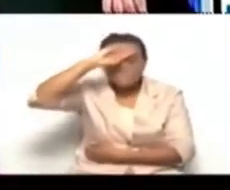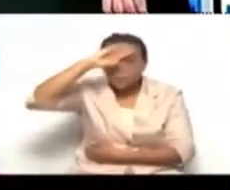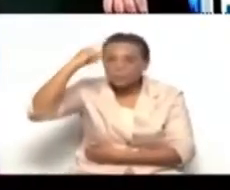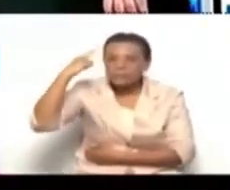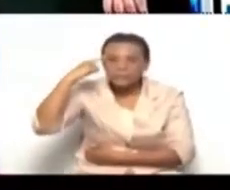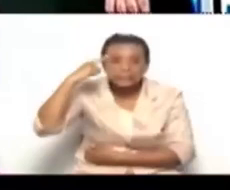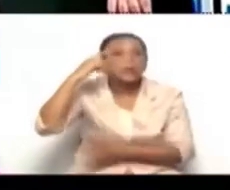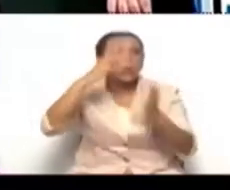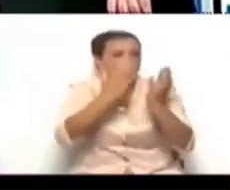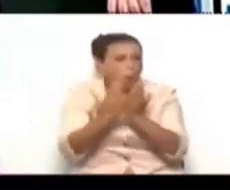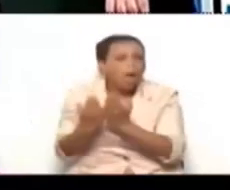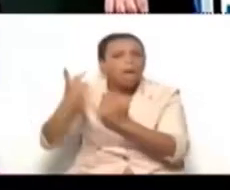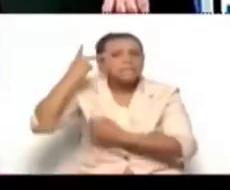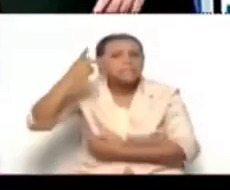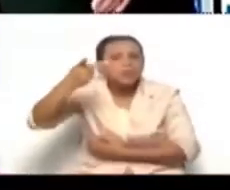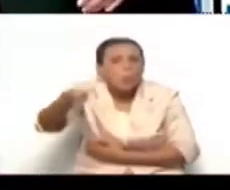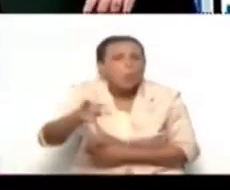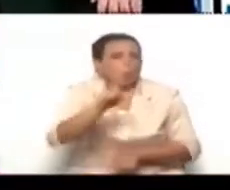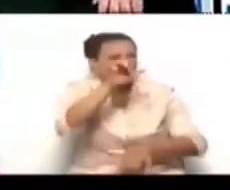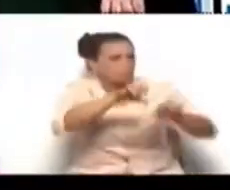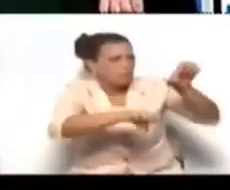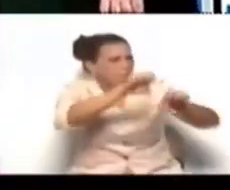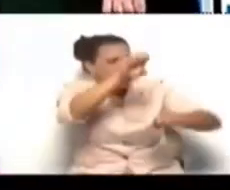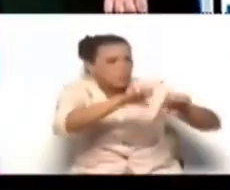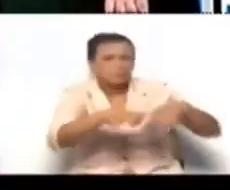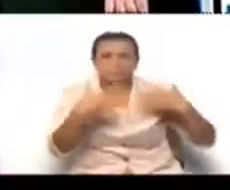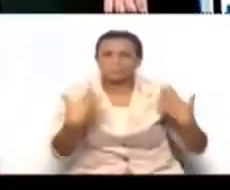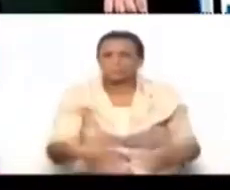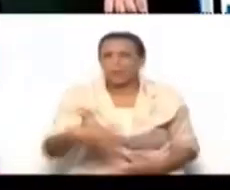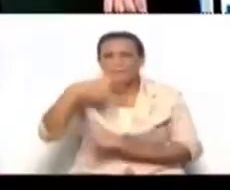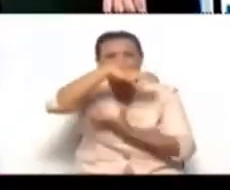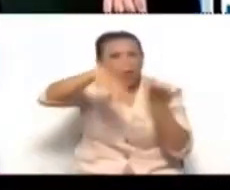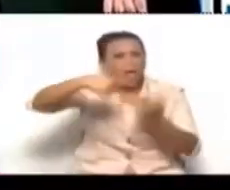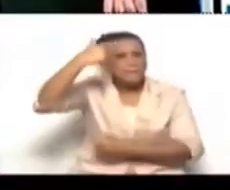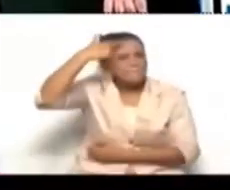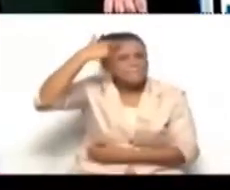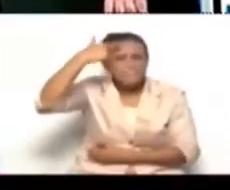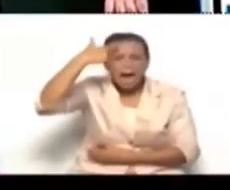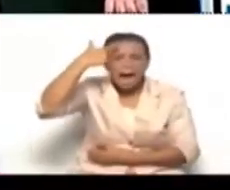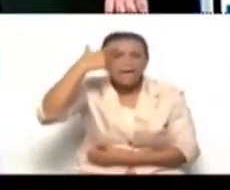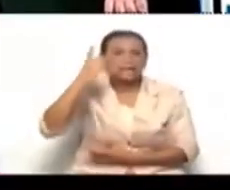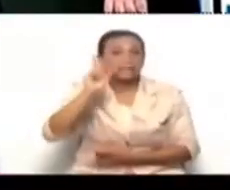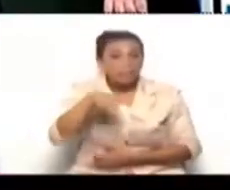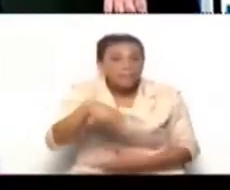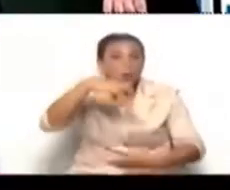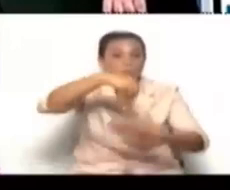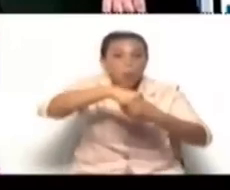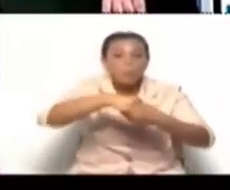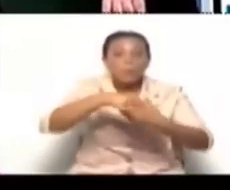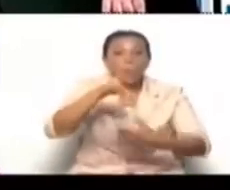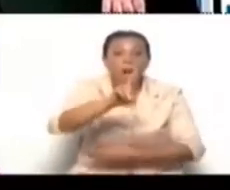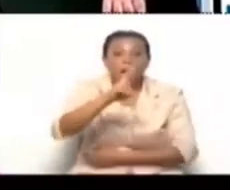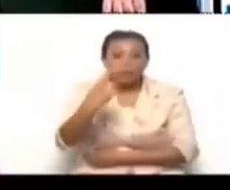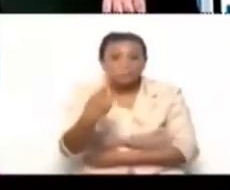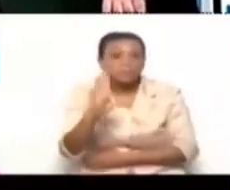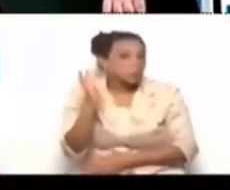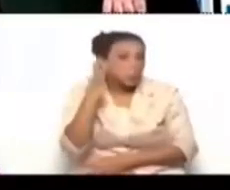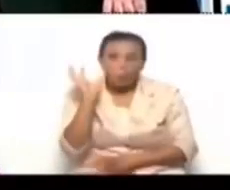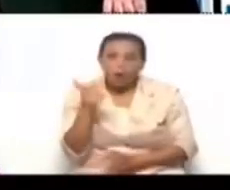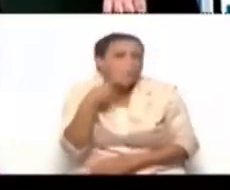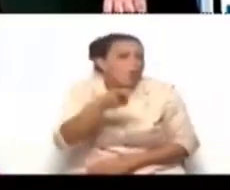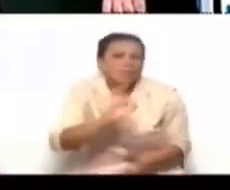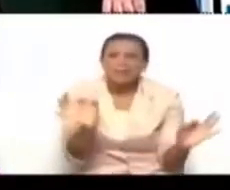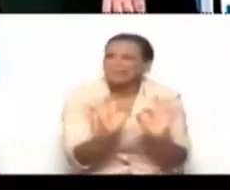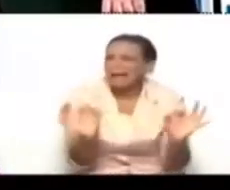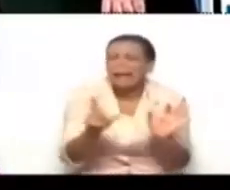lo han estudiado varios grupos de psiquiatras, también miembro de este grupo terrorista, que ni siquiera es partido